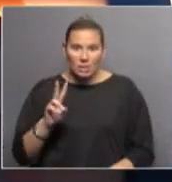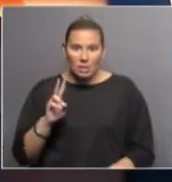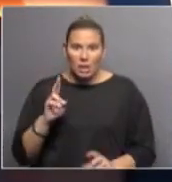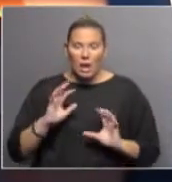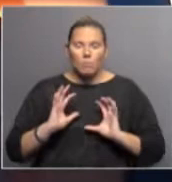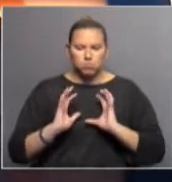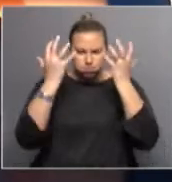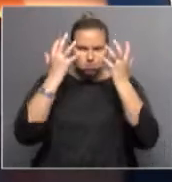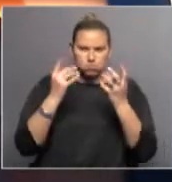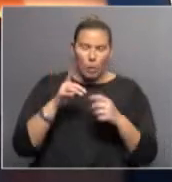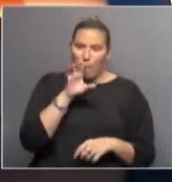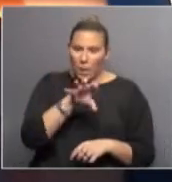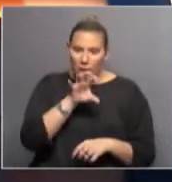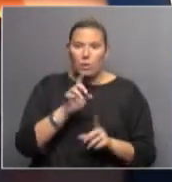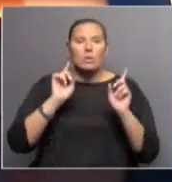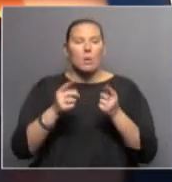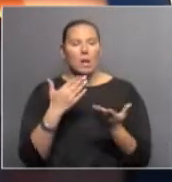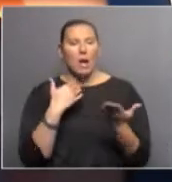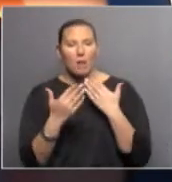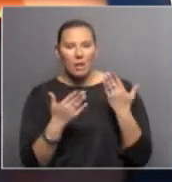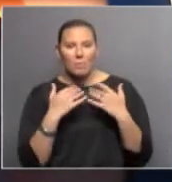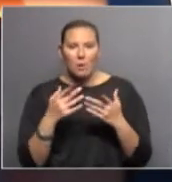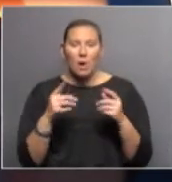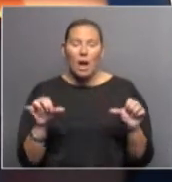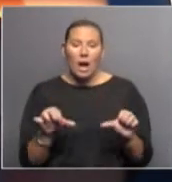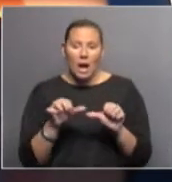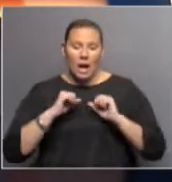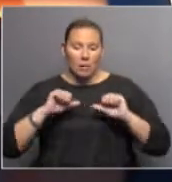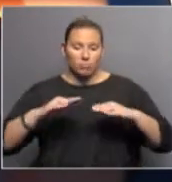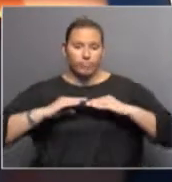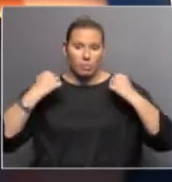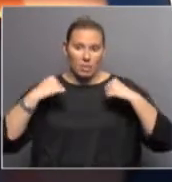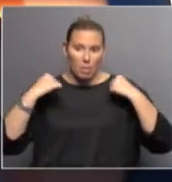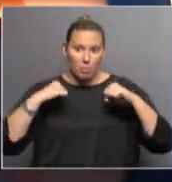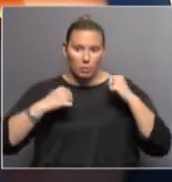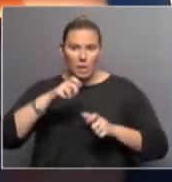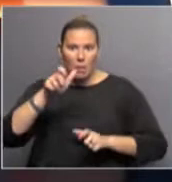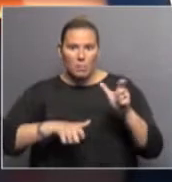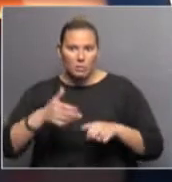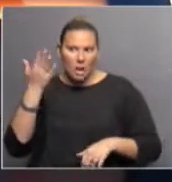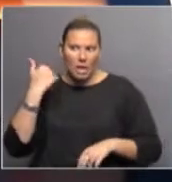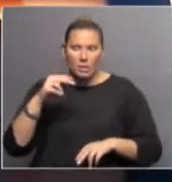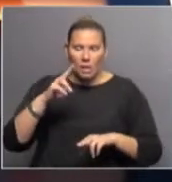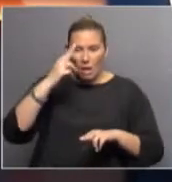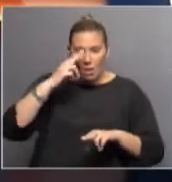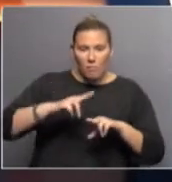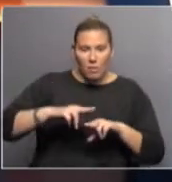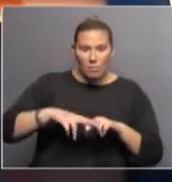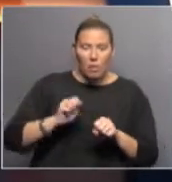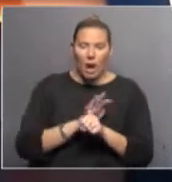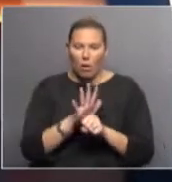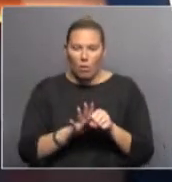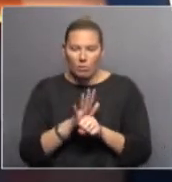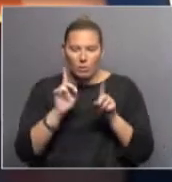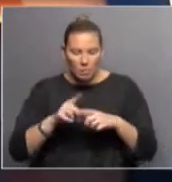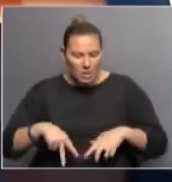en perros. También hablaremos sobre la práctica de actividades deportivas de personas que padecieron COVID y analizaremos todo